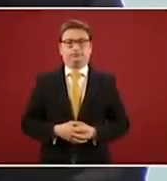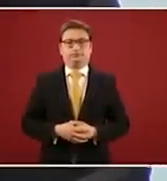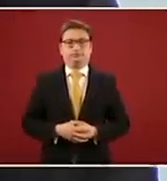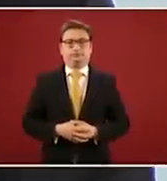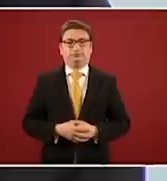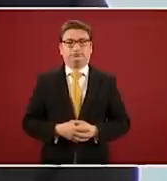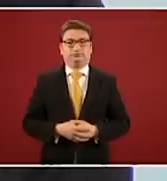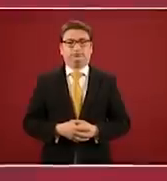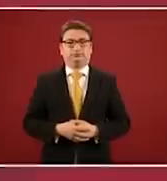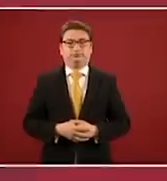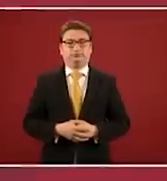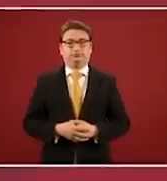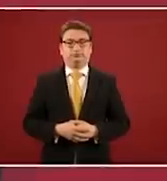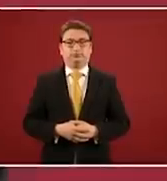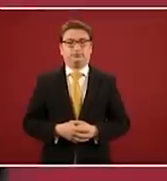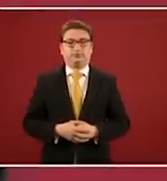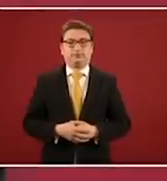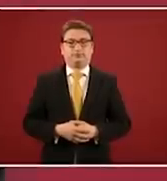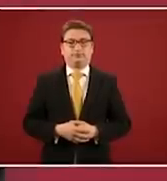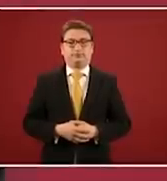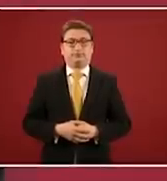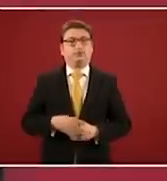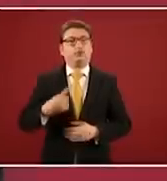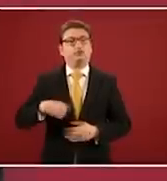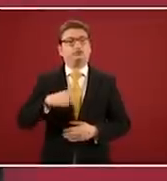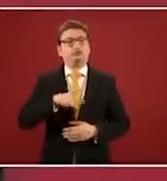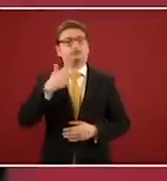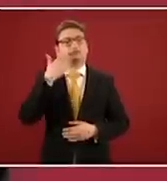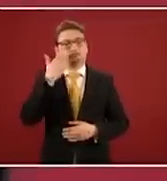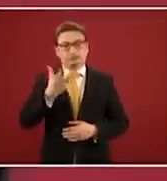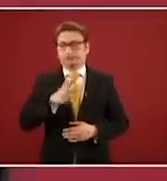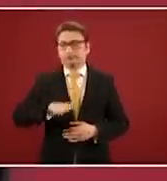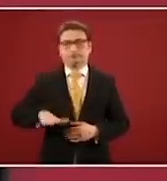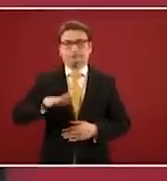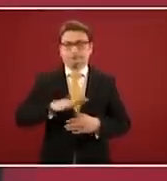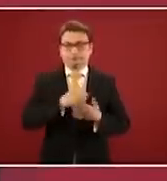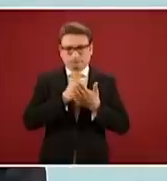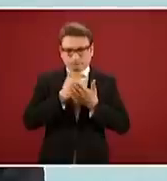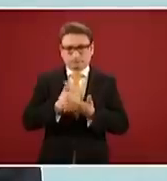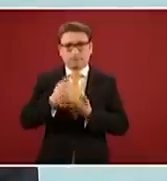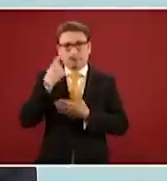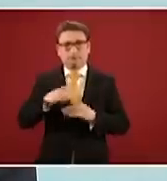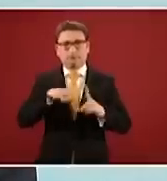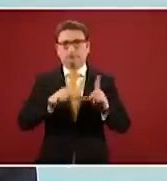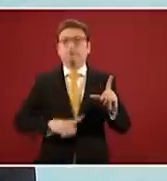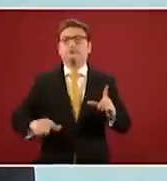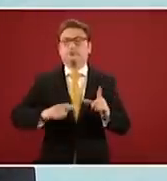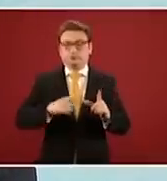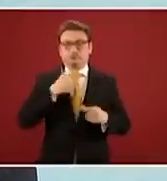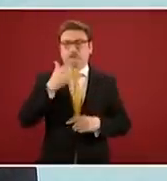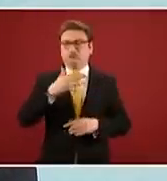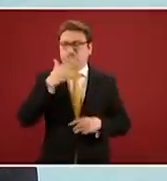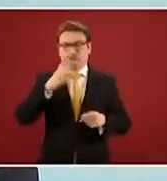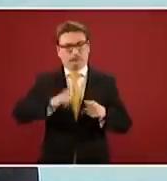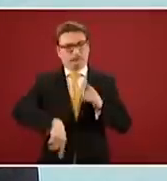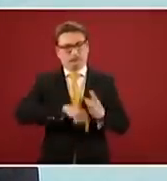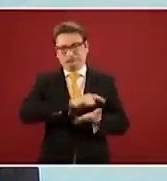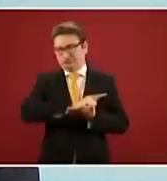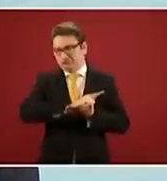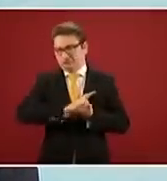Lo que queremos es que todos ayudemos a limpiar al país de corrupción,